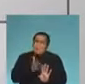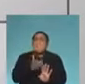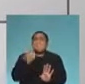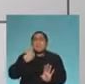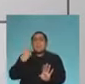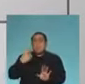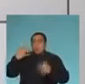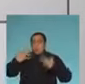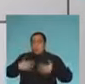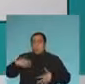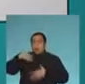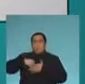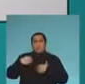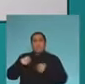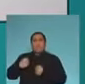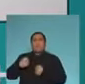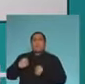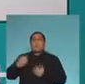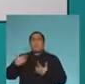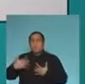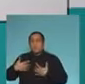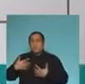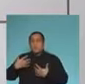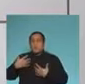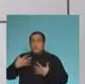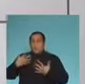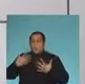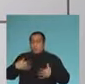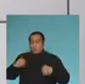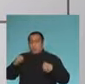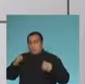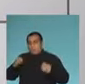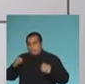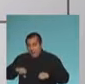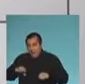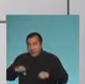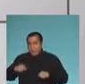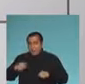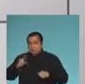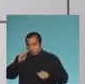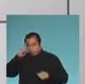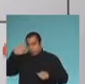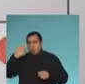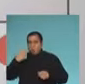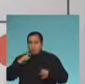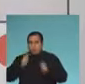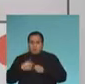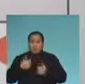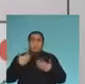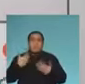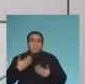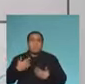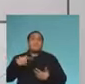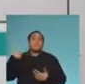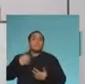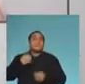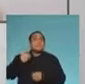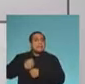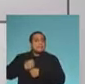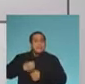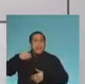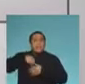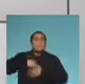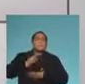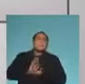muy capaz y que nos ha traído en esta evolución de la humanidad hasta aquí y que tenemos que trabajar en reforzar